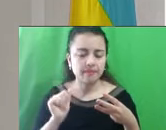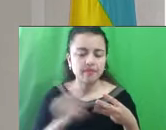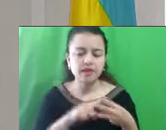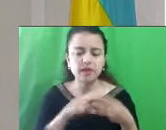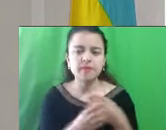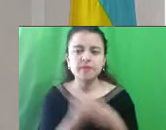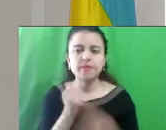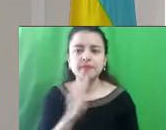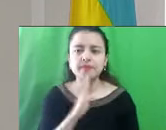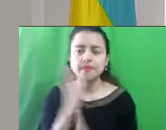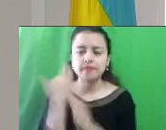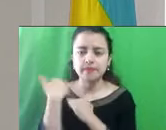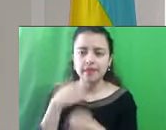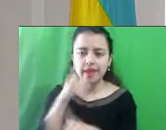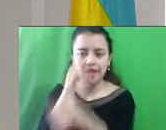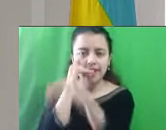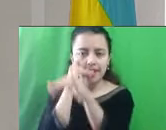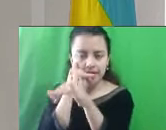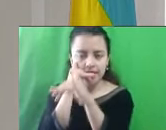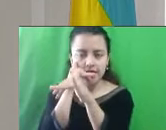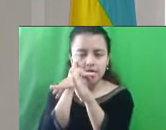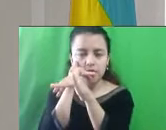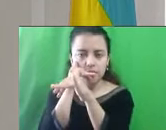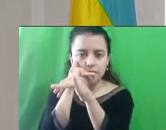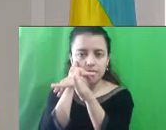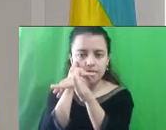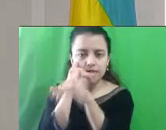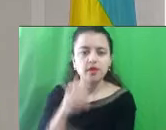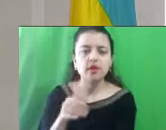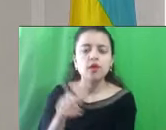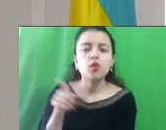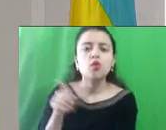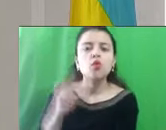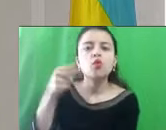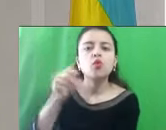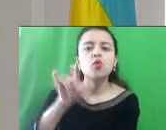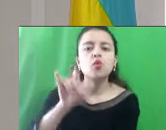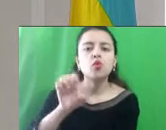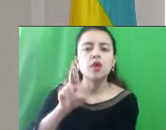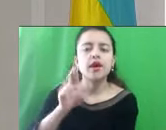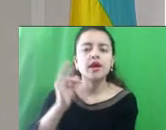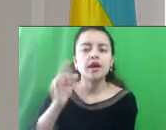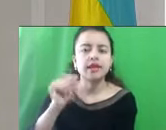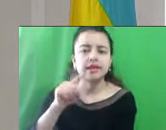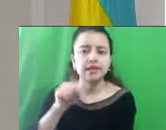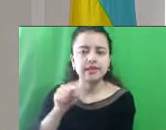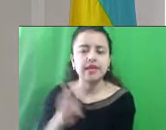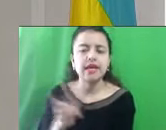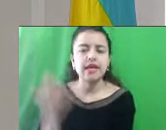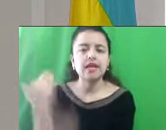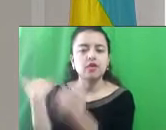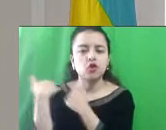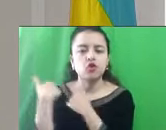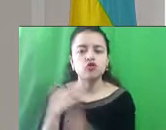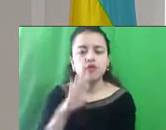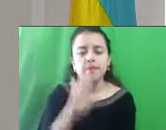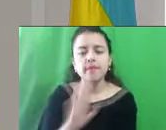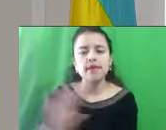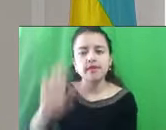venido realizando a nivel de los entes departamentales y nacionales hablamos de la